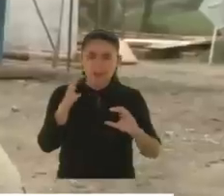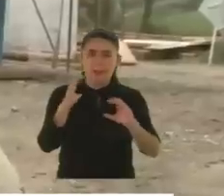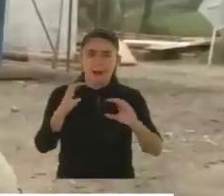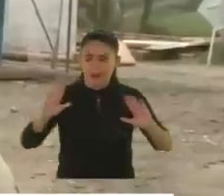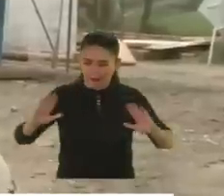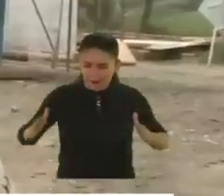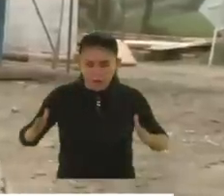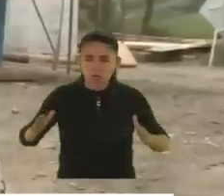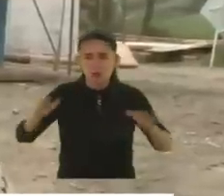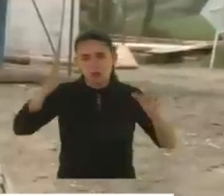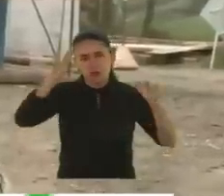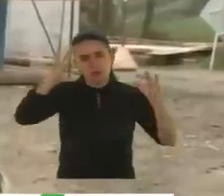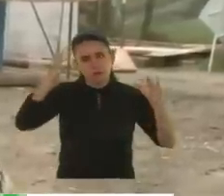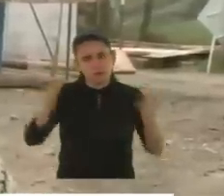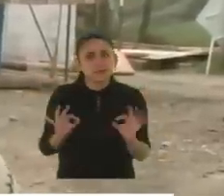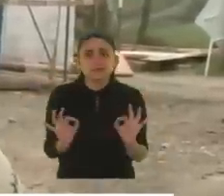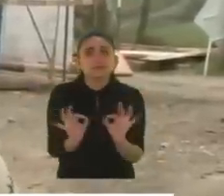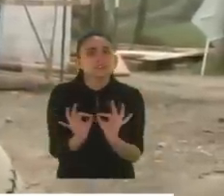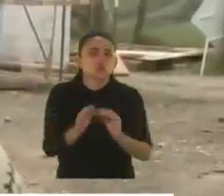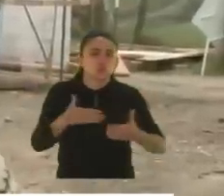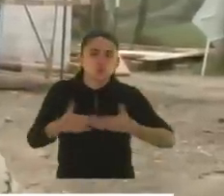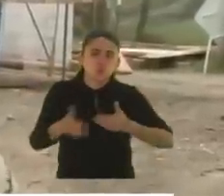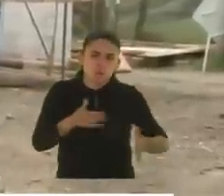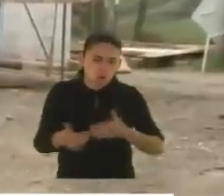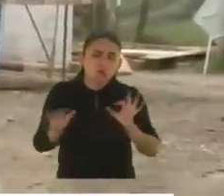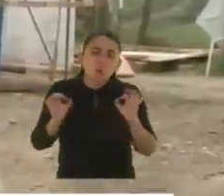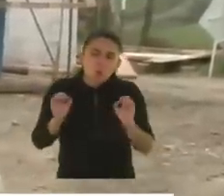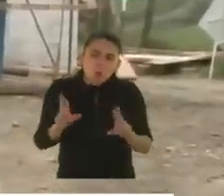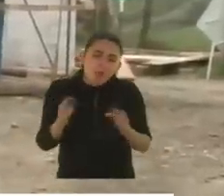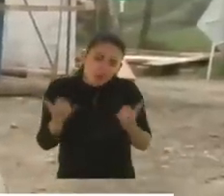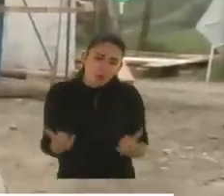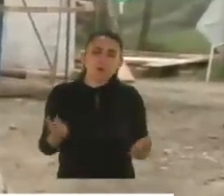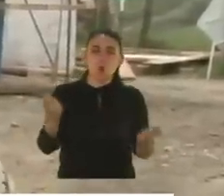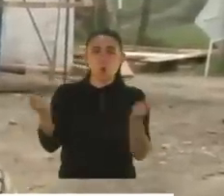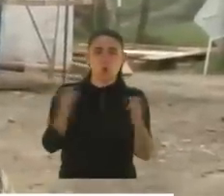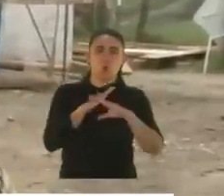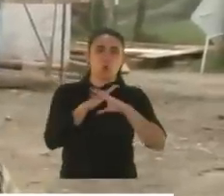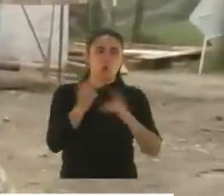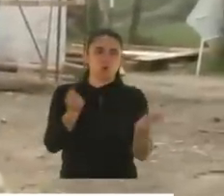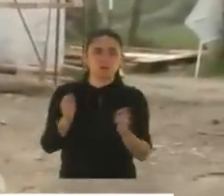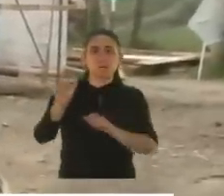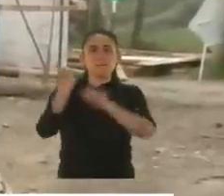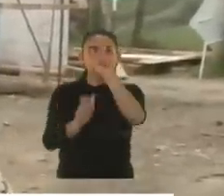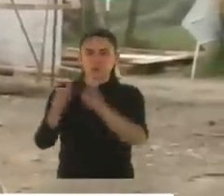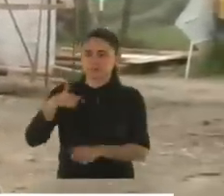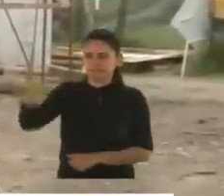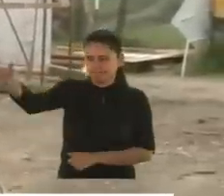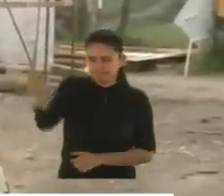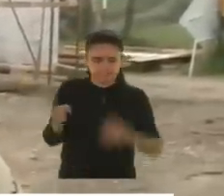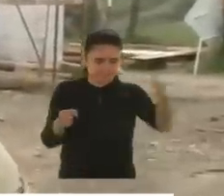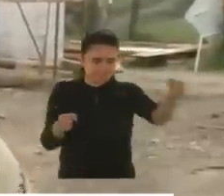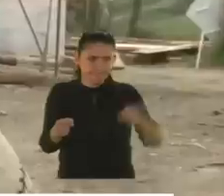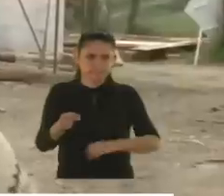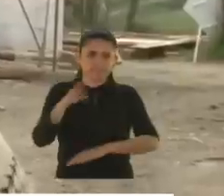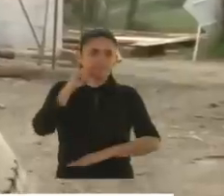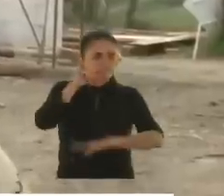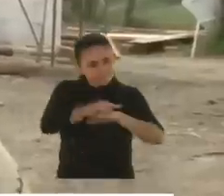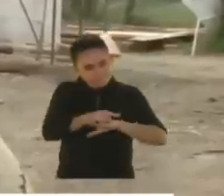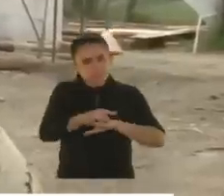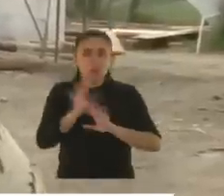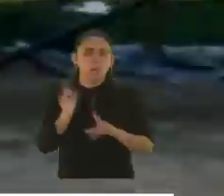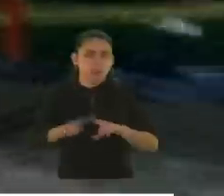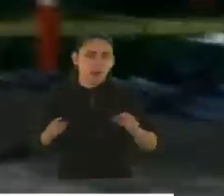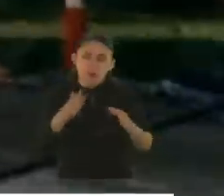sí. Tenemos un paso que está pues controlado, tenemos personal que está en el proceso de para y siga, pero bueno,